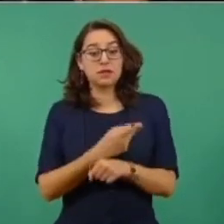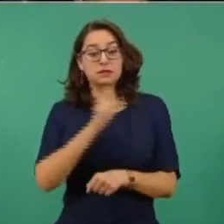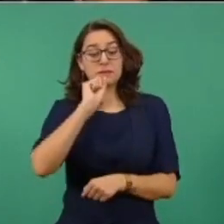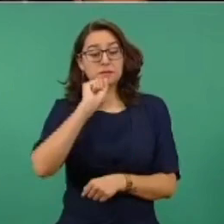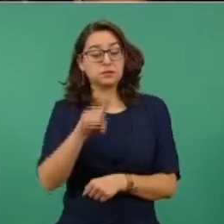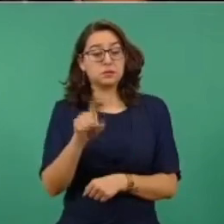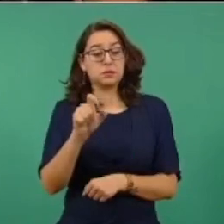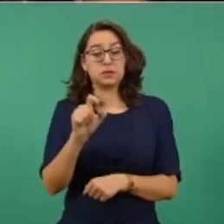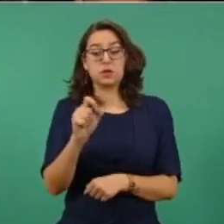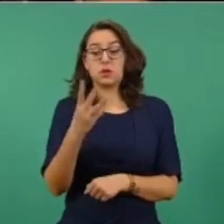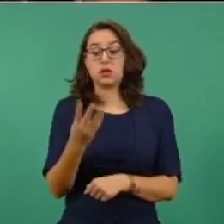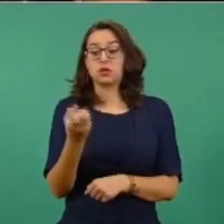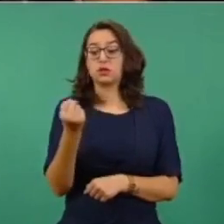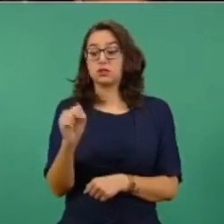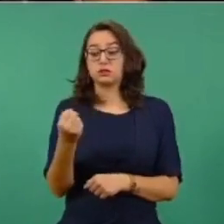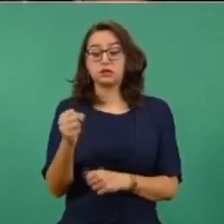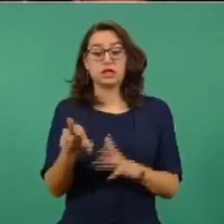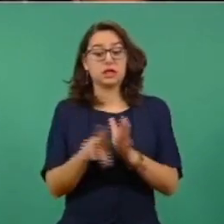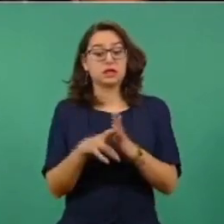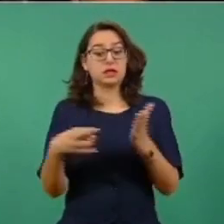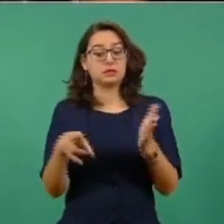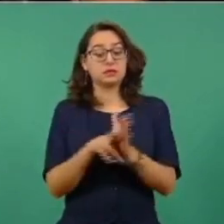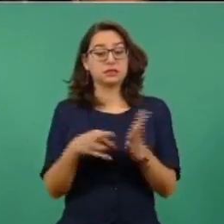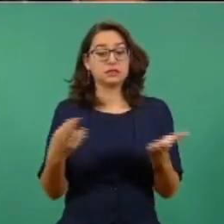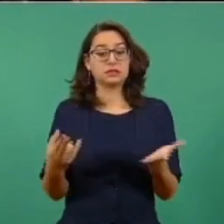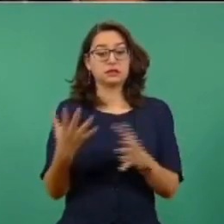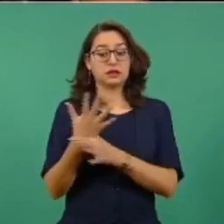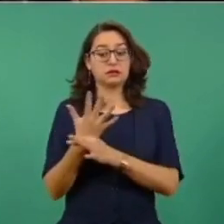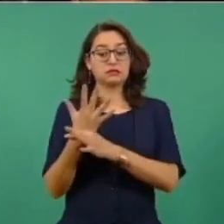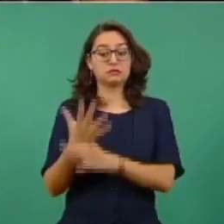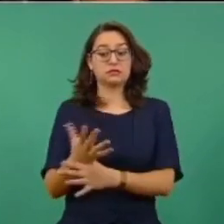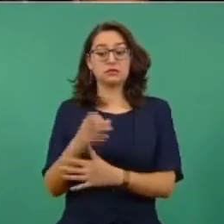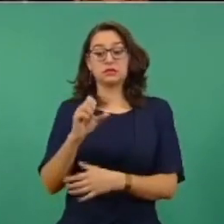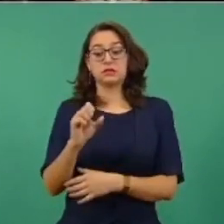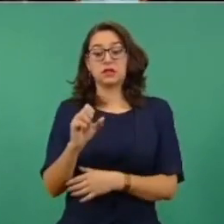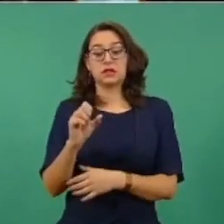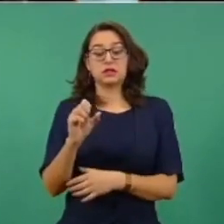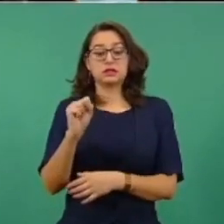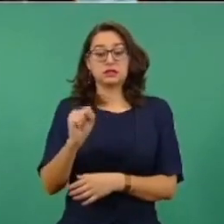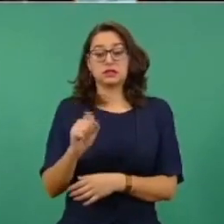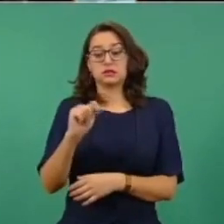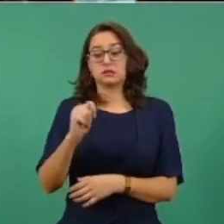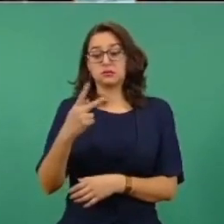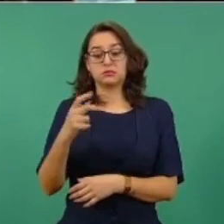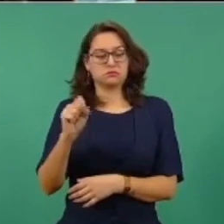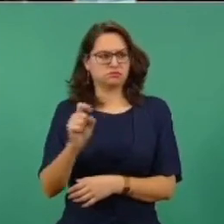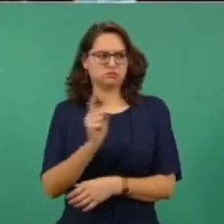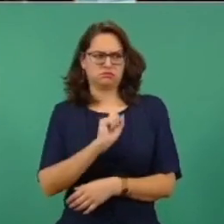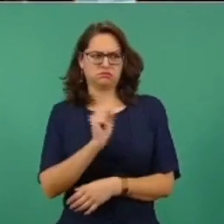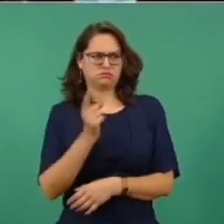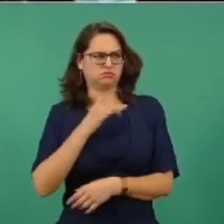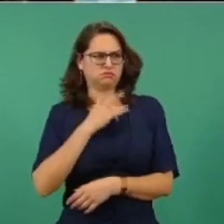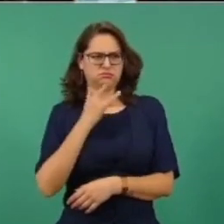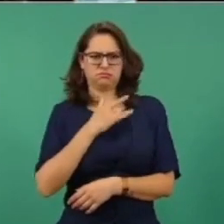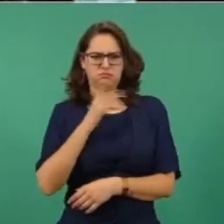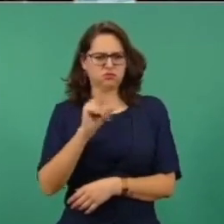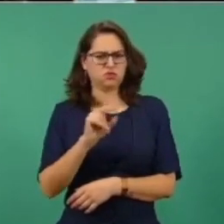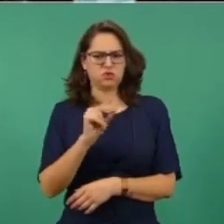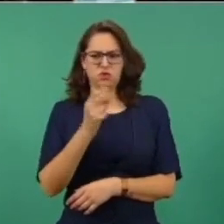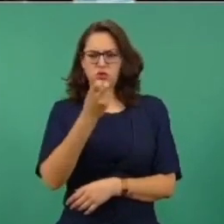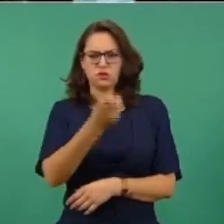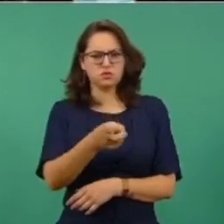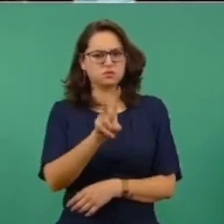24 de septiembre, la Secretaría de Trabajo y Previsión Social hace un desmentido y aclara que no hay tal.